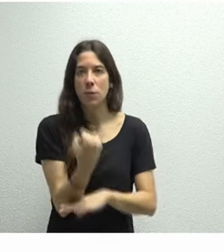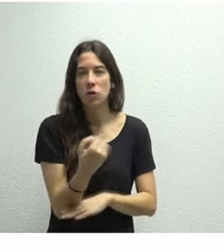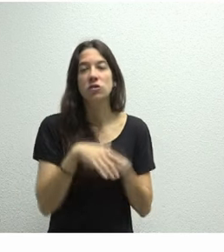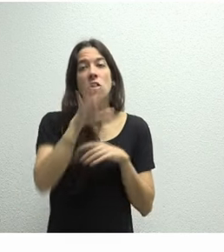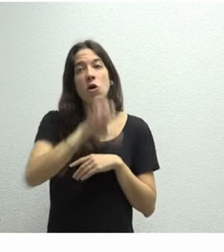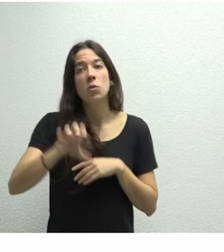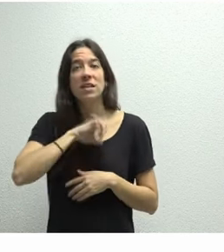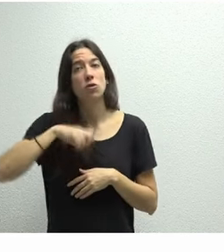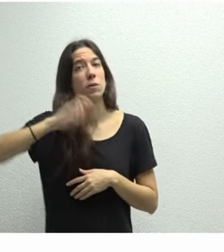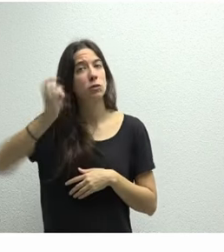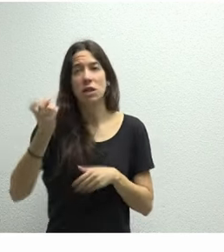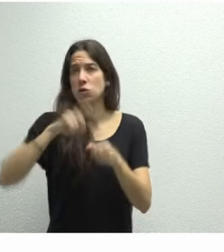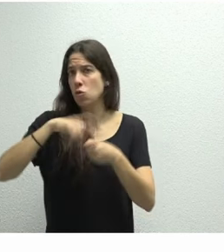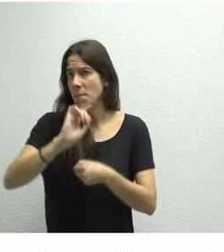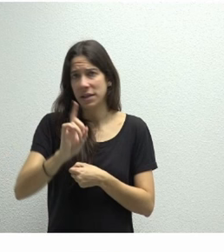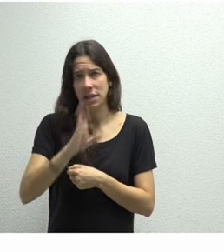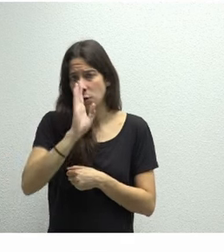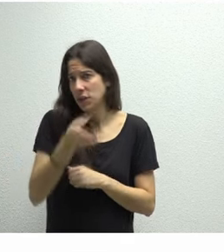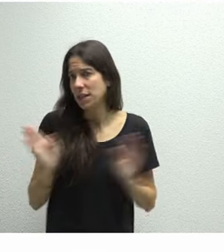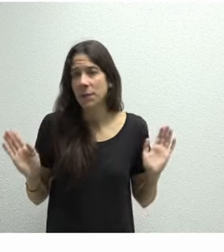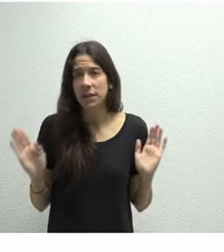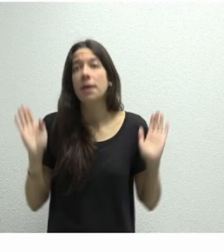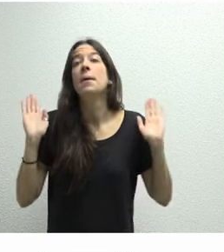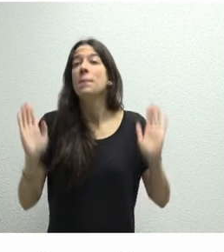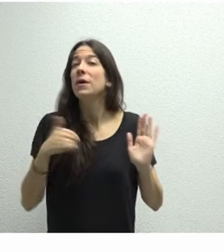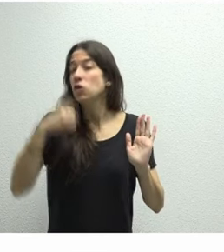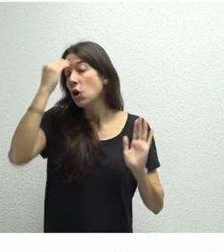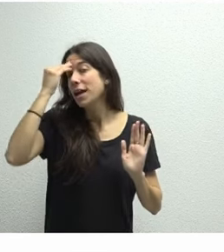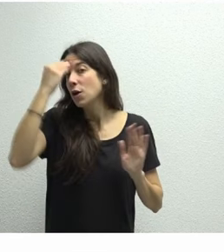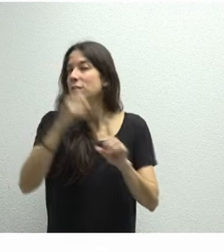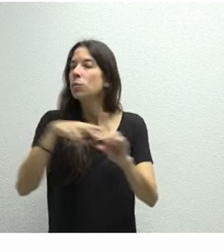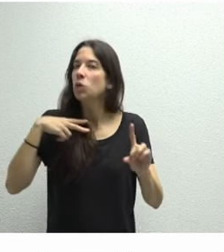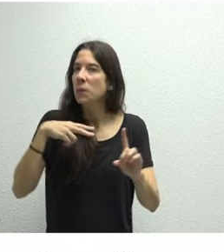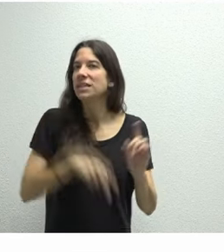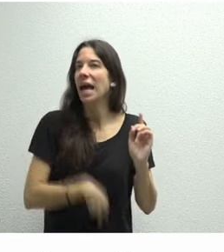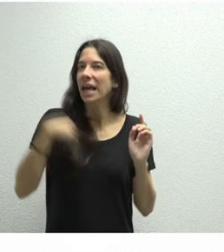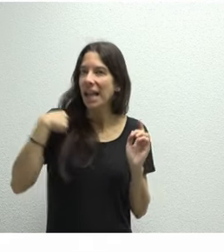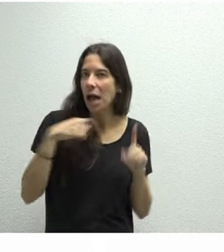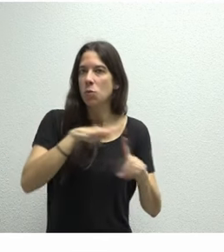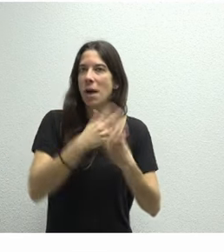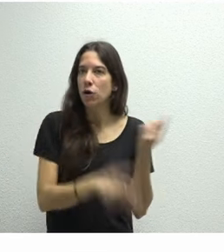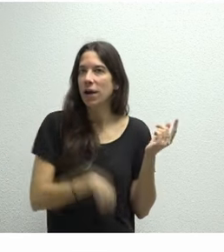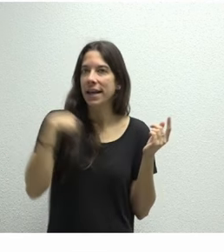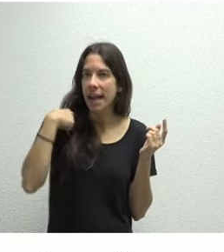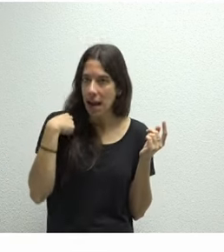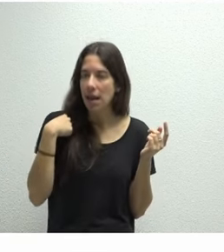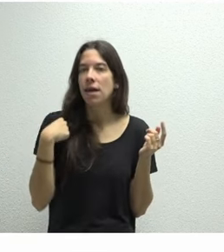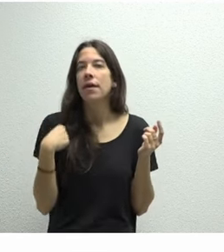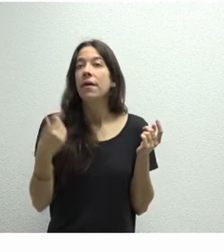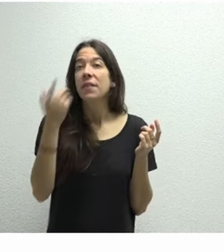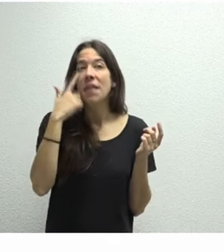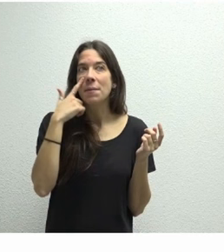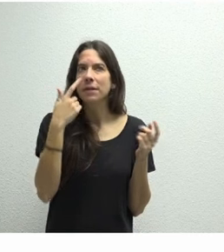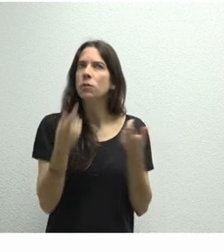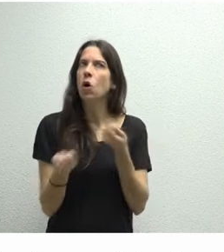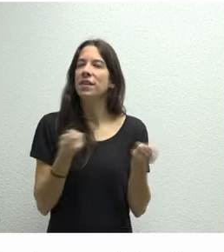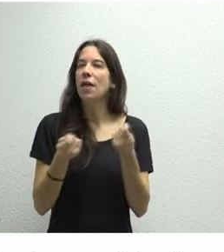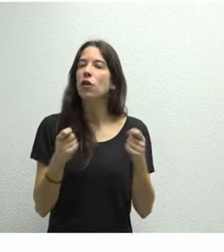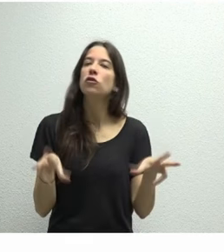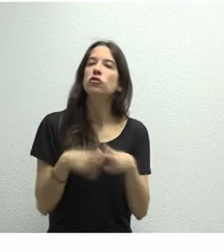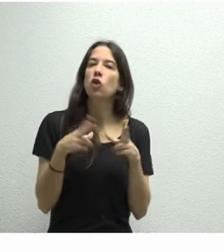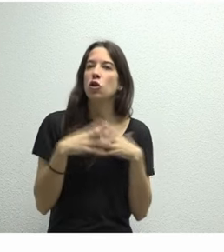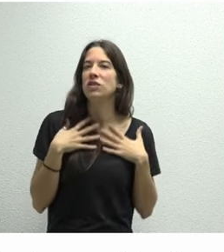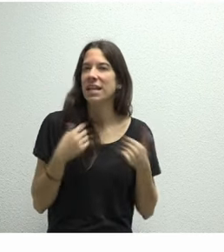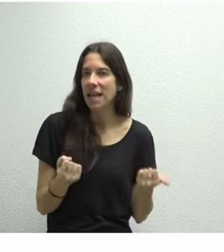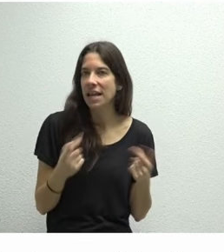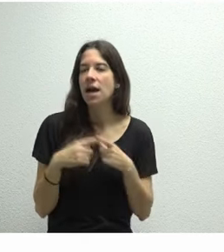pero creo que desde un marco general de cómo de cómo es eh la coordinación soci sanitaria